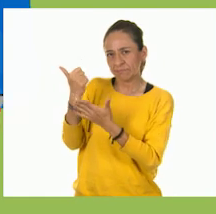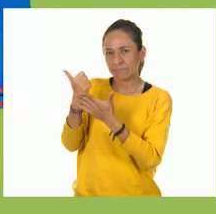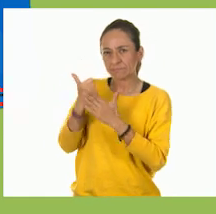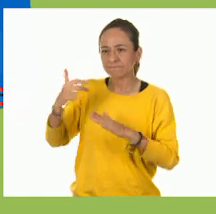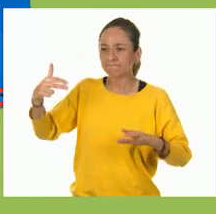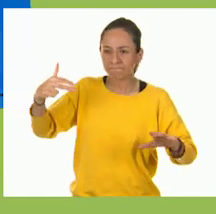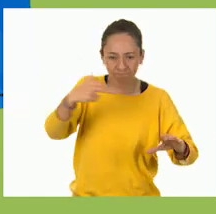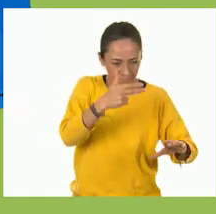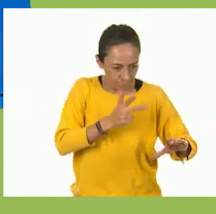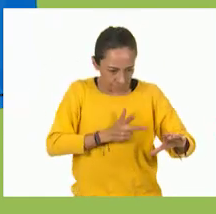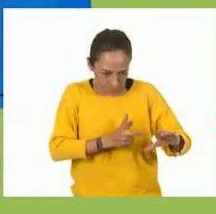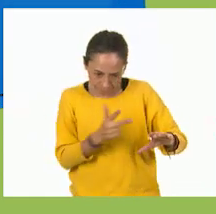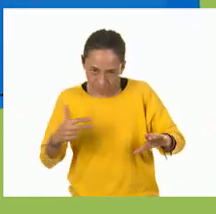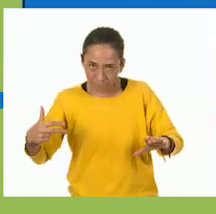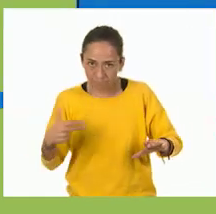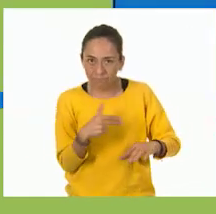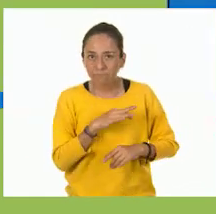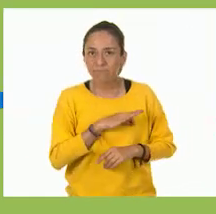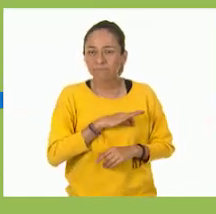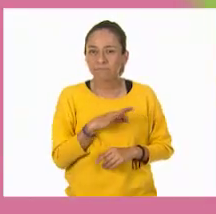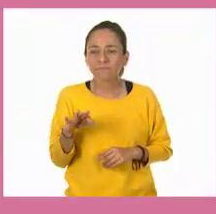las líneas marcadas.